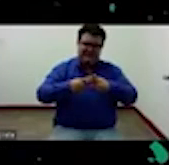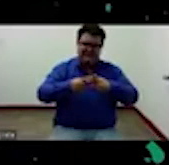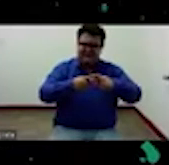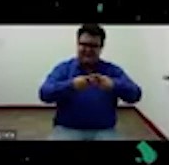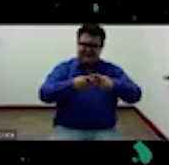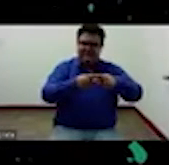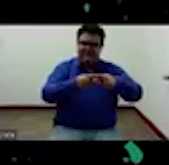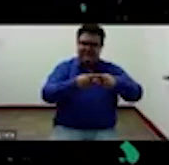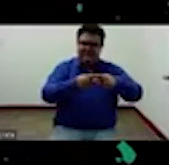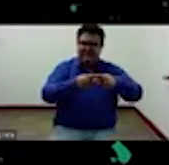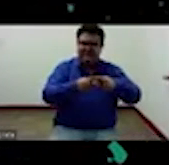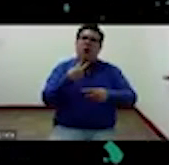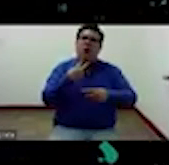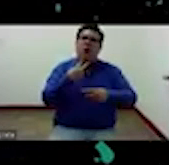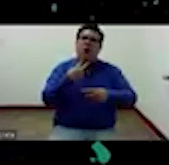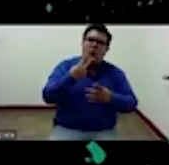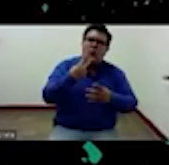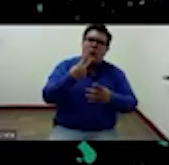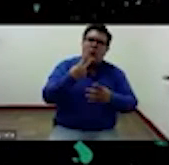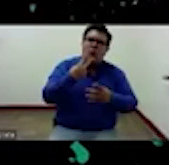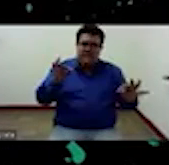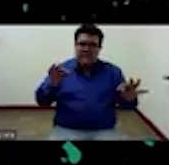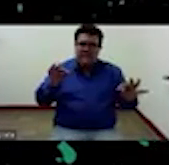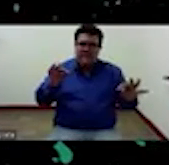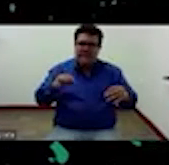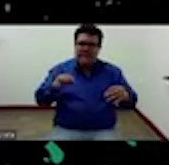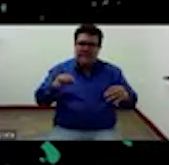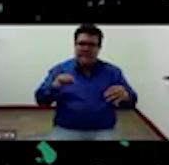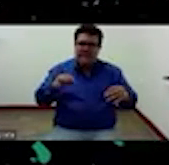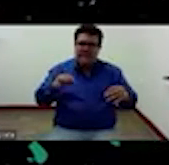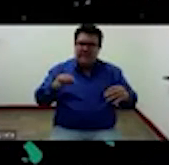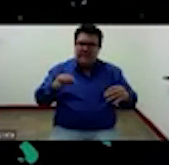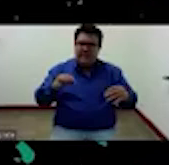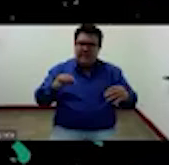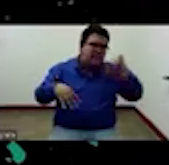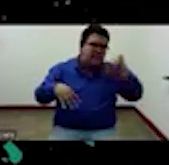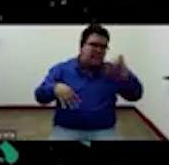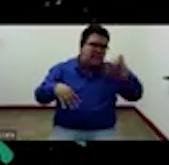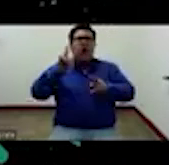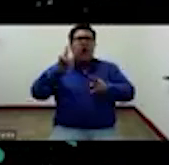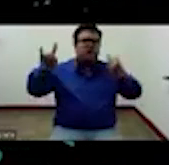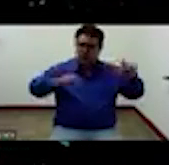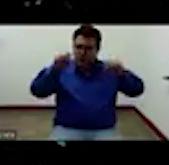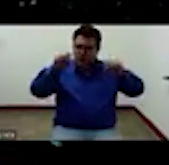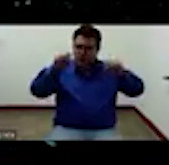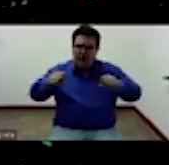silenciados, y sin embargo hay un dispositivo sonoro que permite avistar un poco